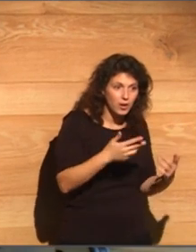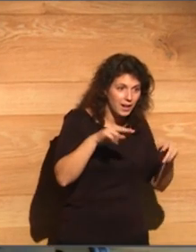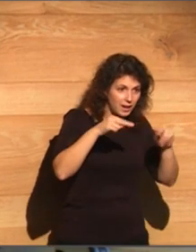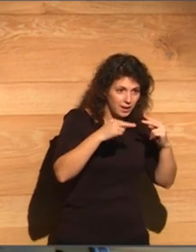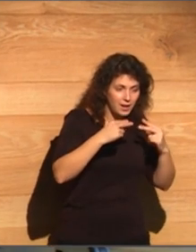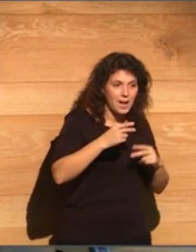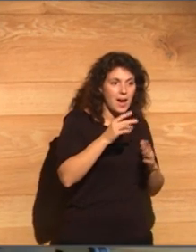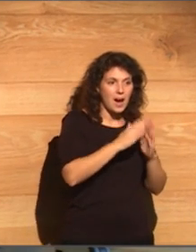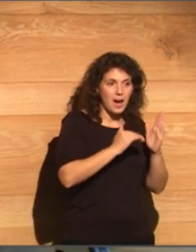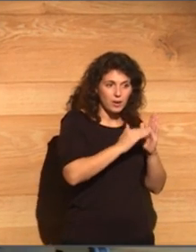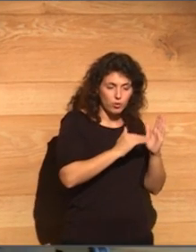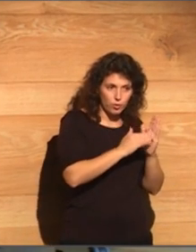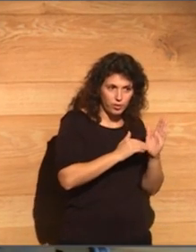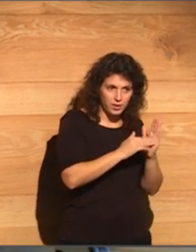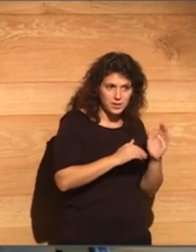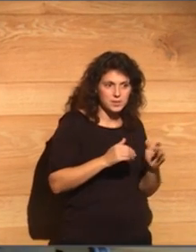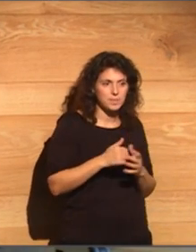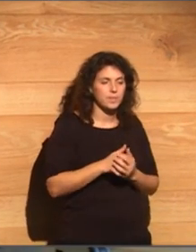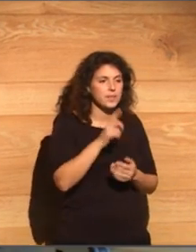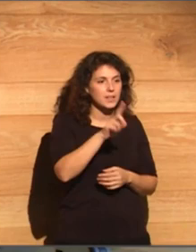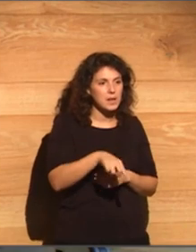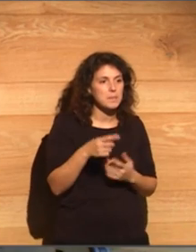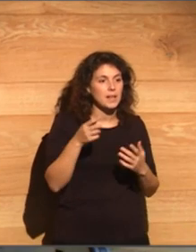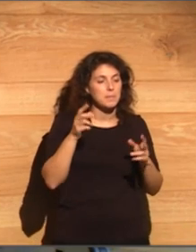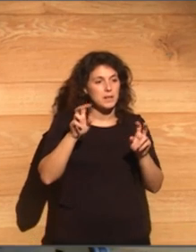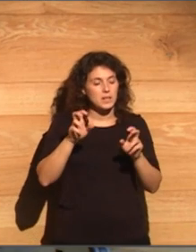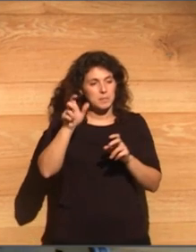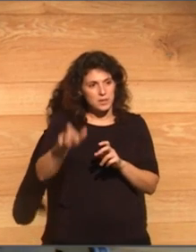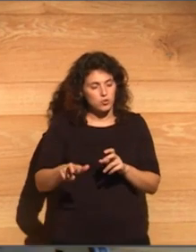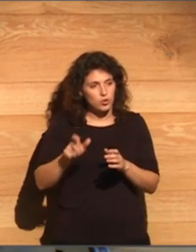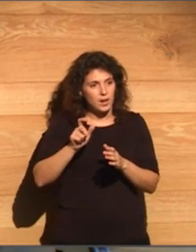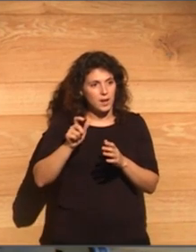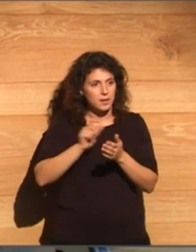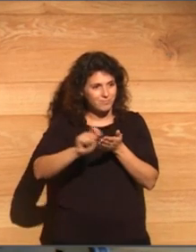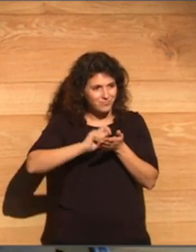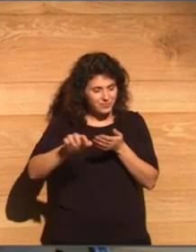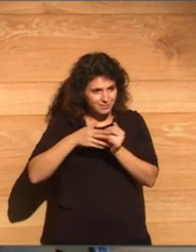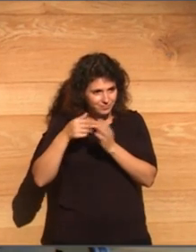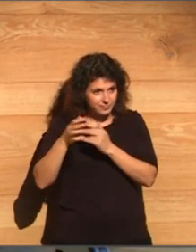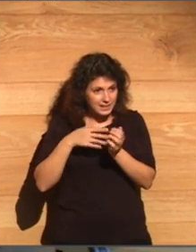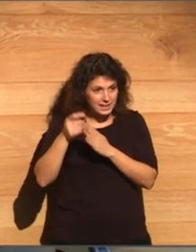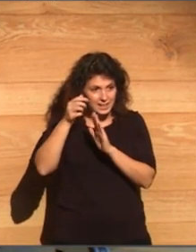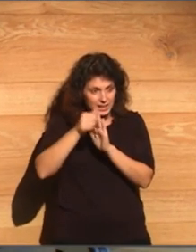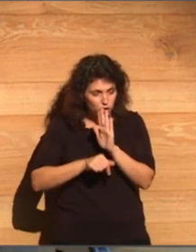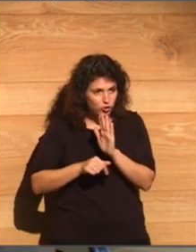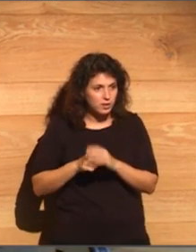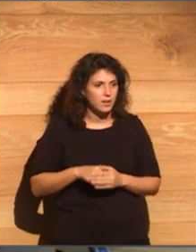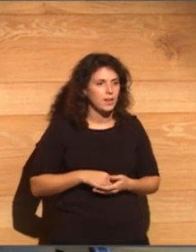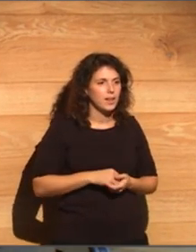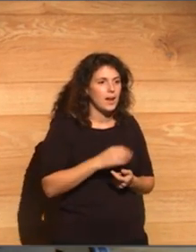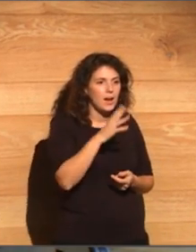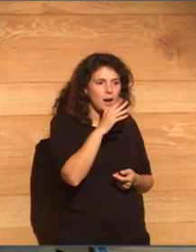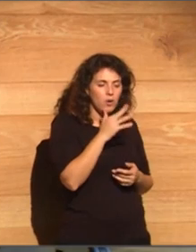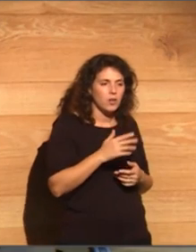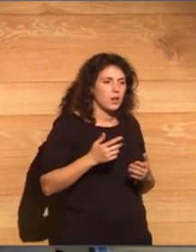creo. Y Jorge, que era el escritor, que es con el que hizo algunos de los guiones. Y aquí vuelve a no dejar títere con